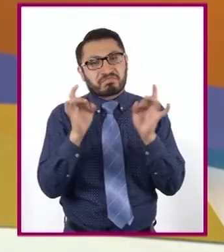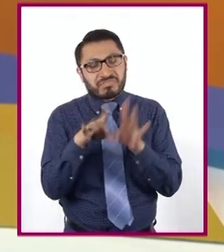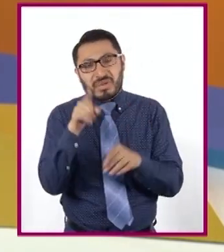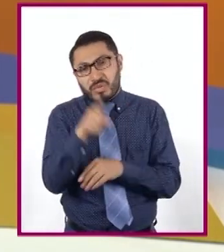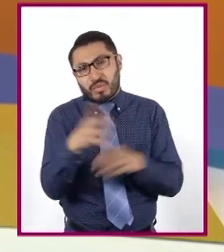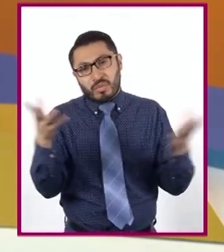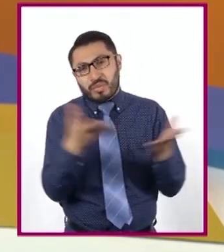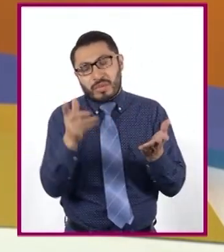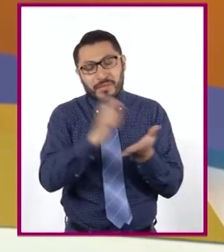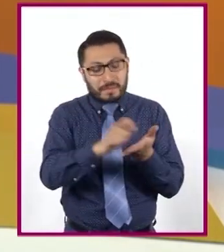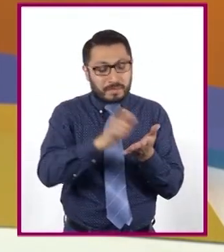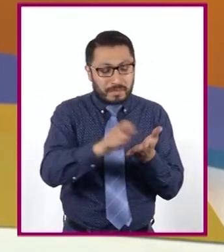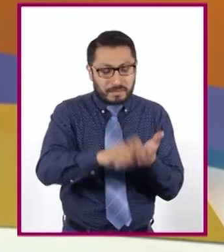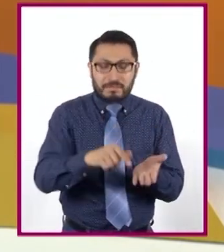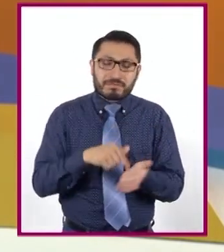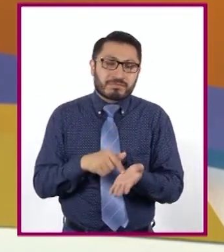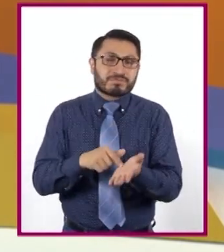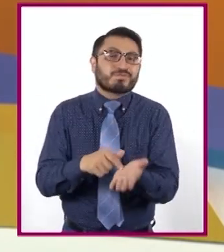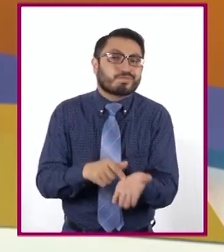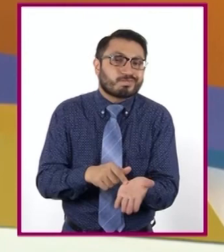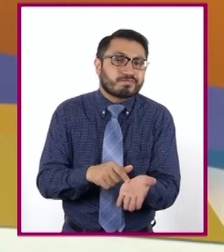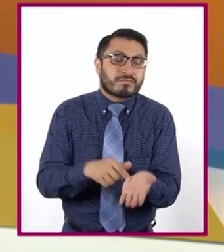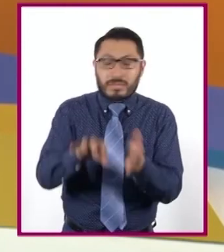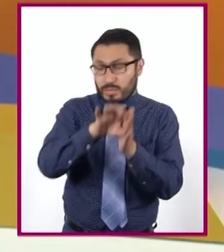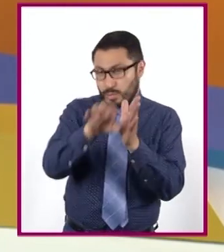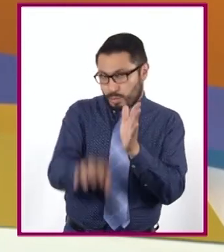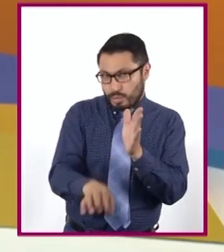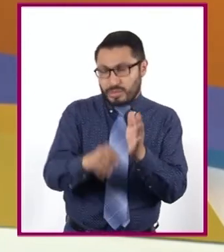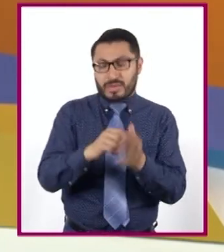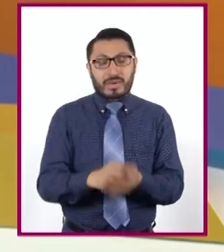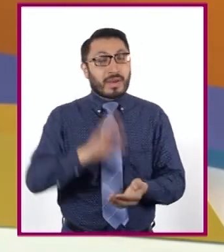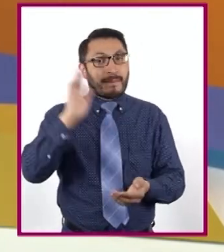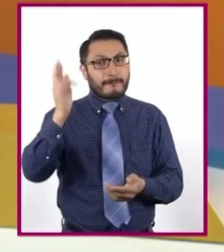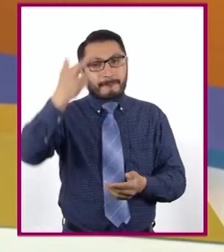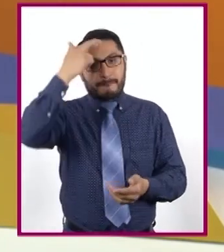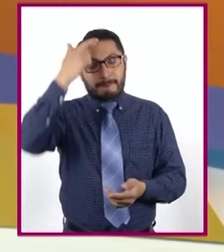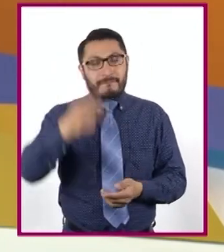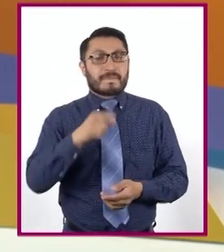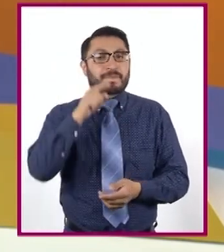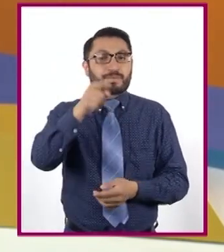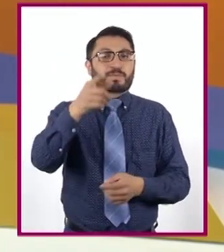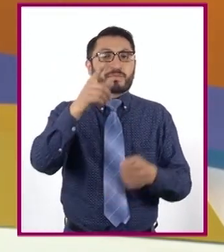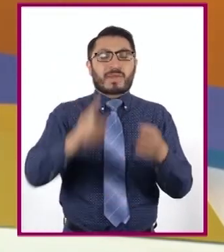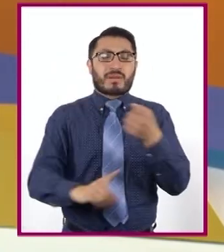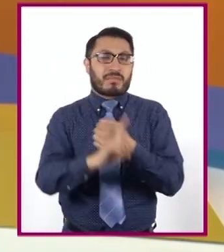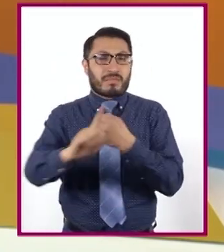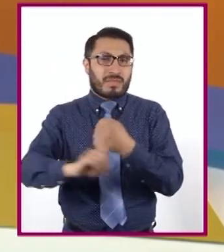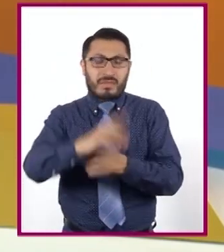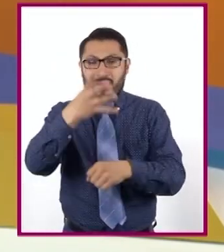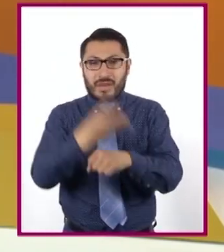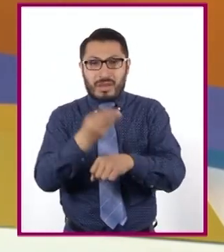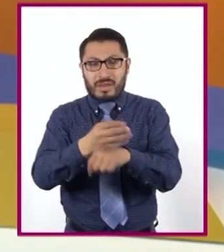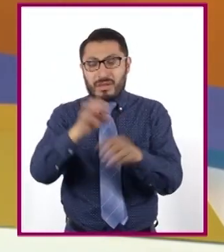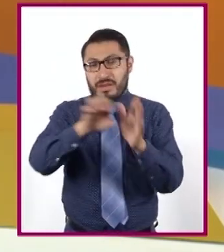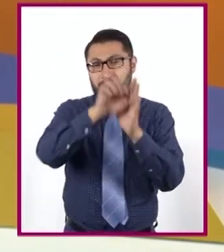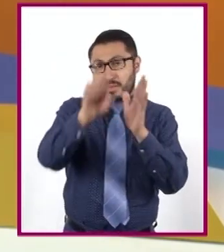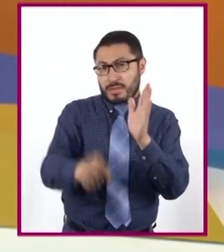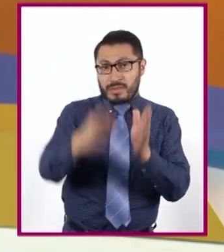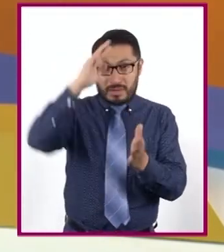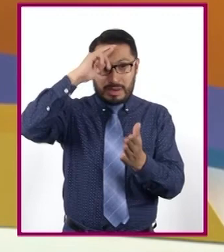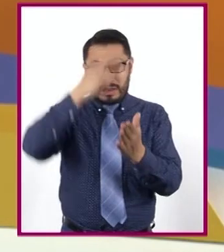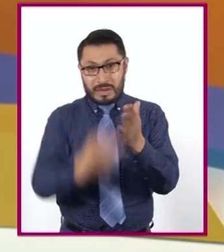cabo estas propuestas? Por ejemplo, recuerden que para resolver un conflicto, como el de la falta de respeto